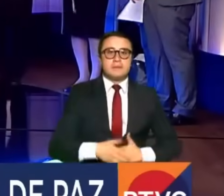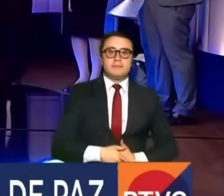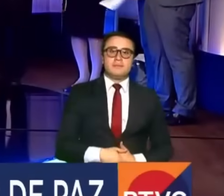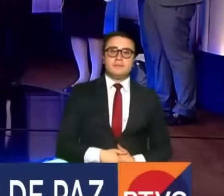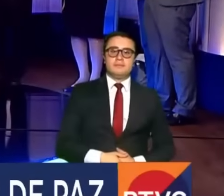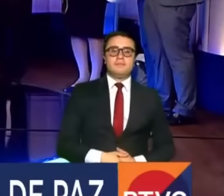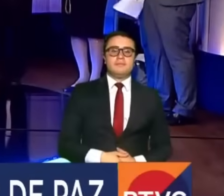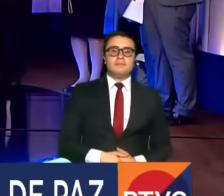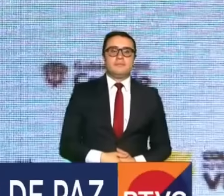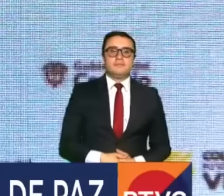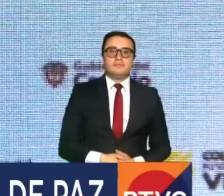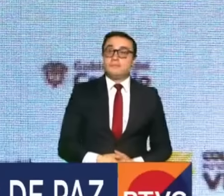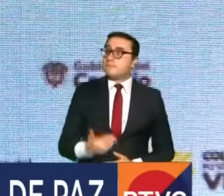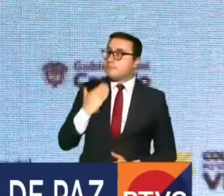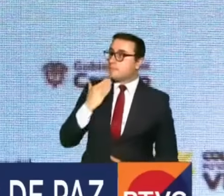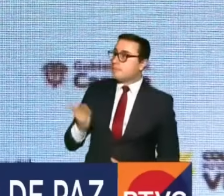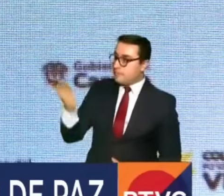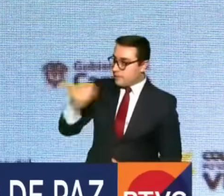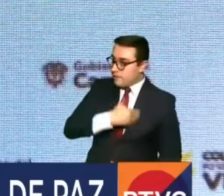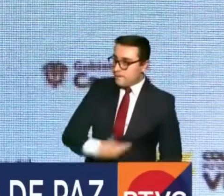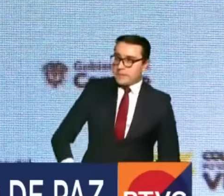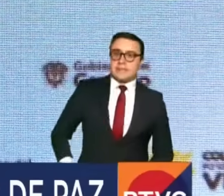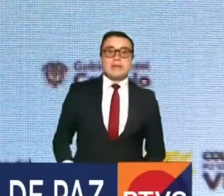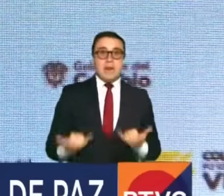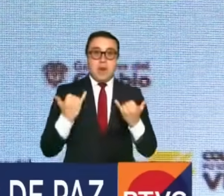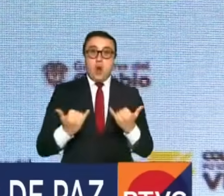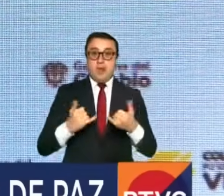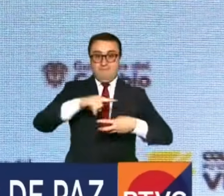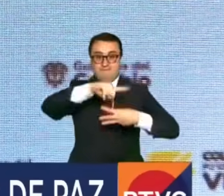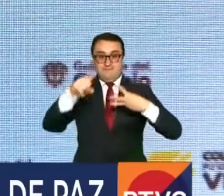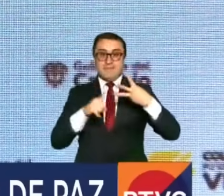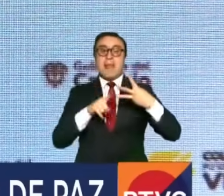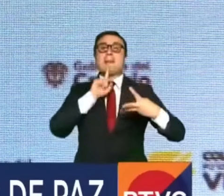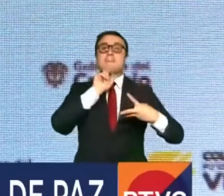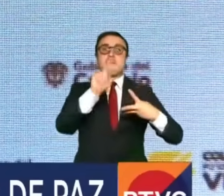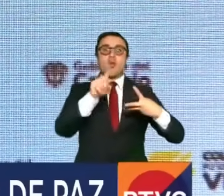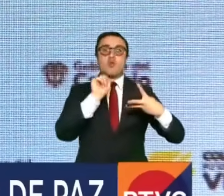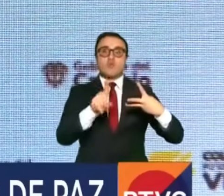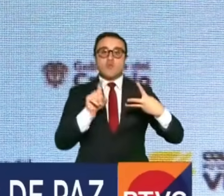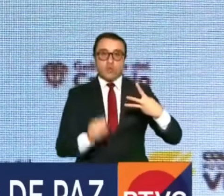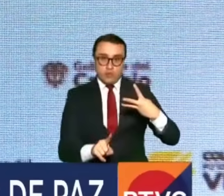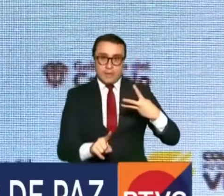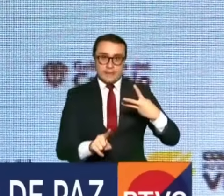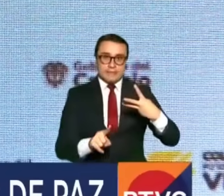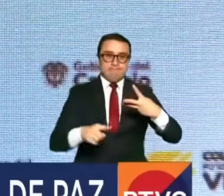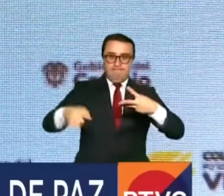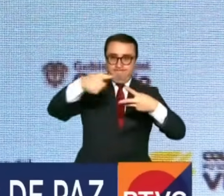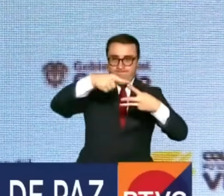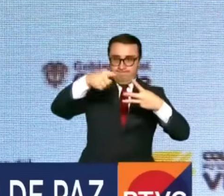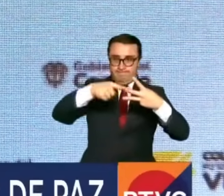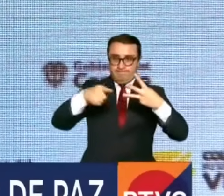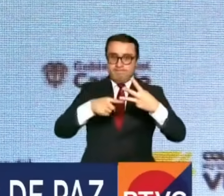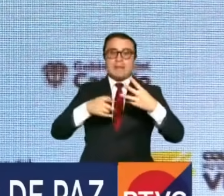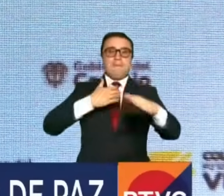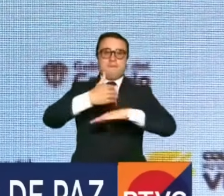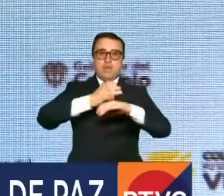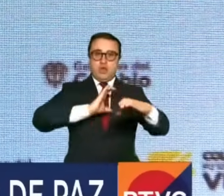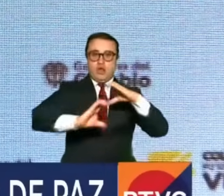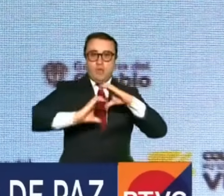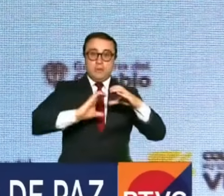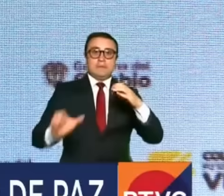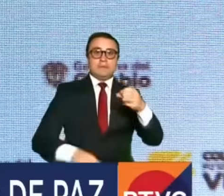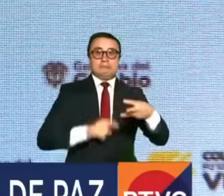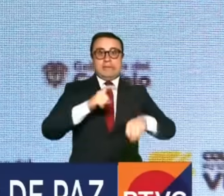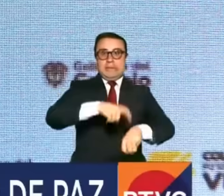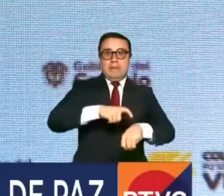Muchísimas gracias, señor presidente. A continuación daremos paso a las preguntas de 3 medios de comunicación.